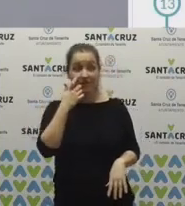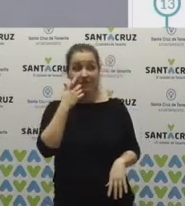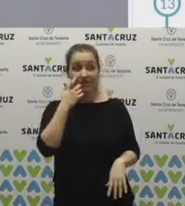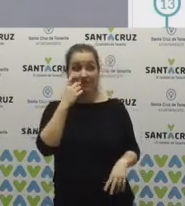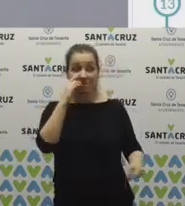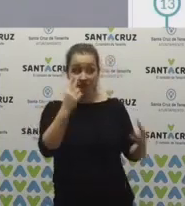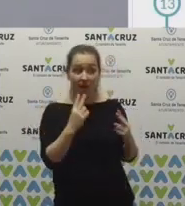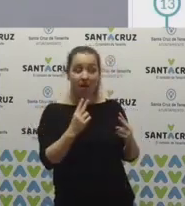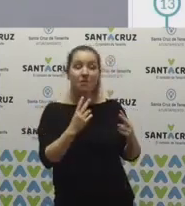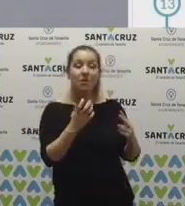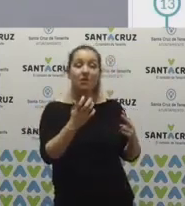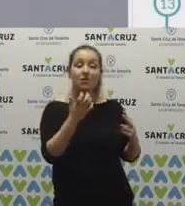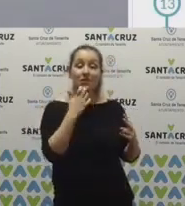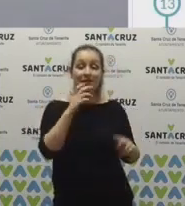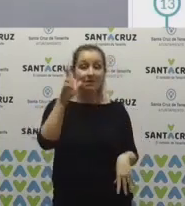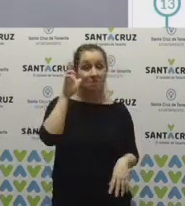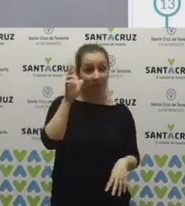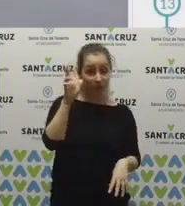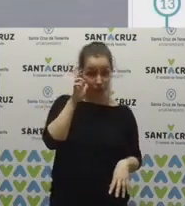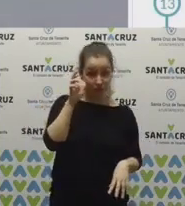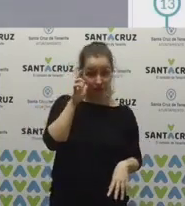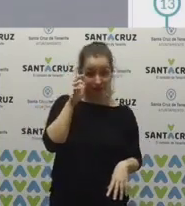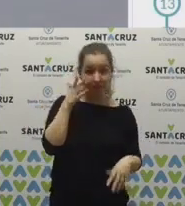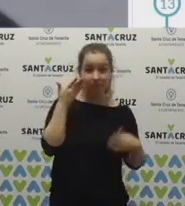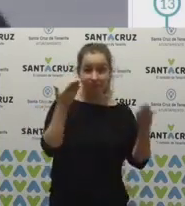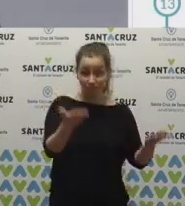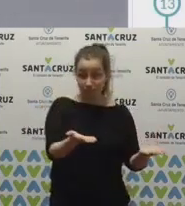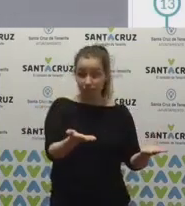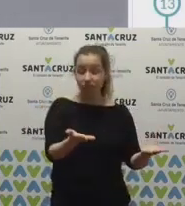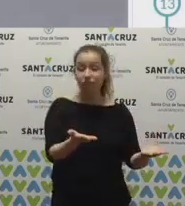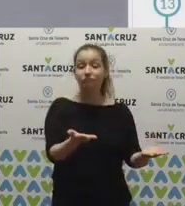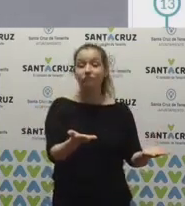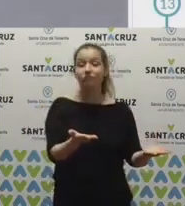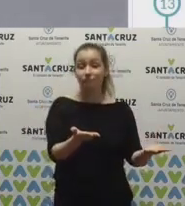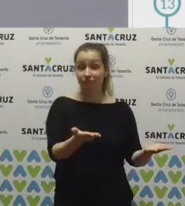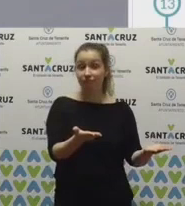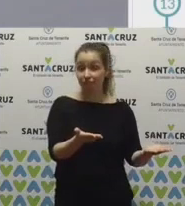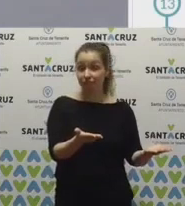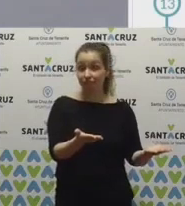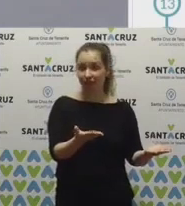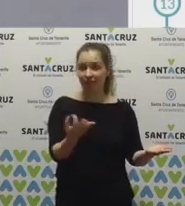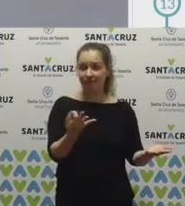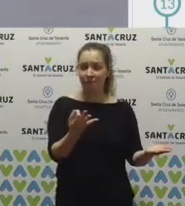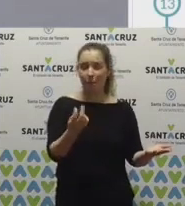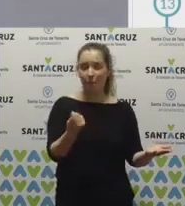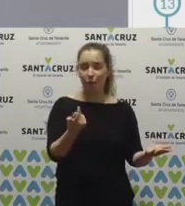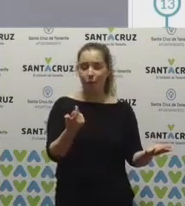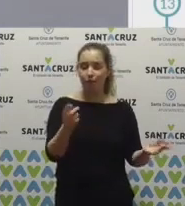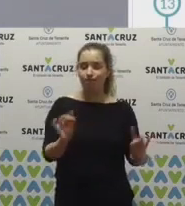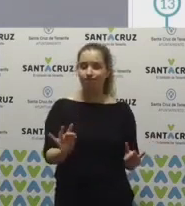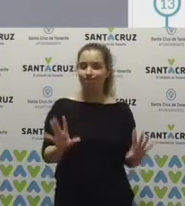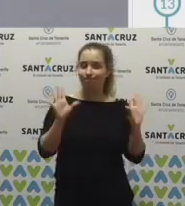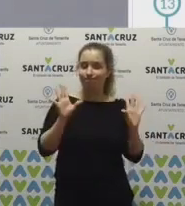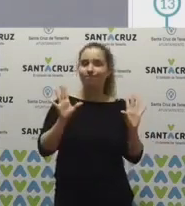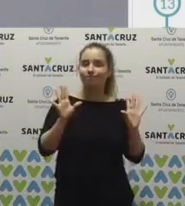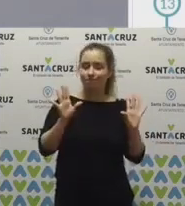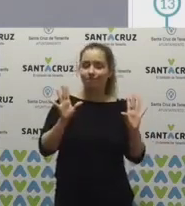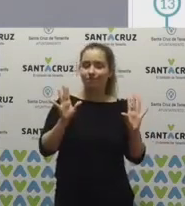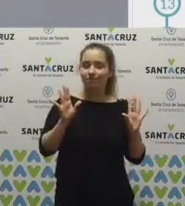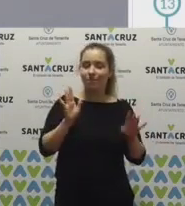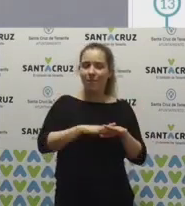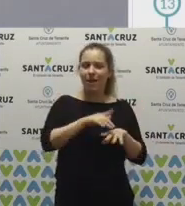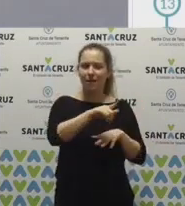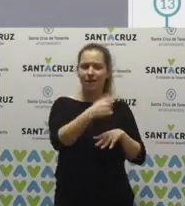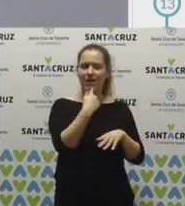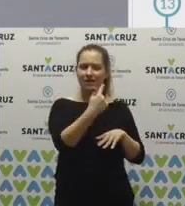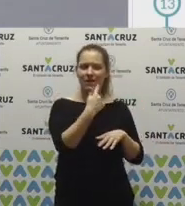escuchando la verdad que hay que tener en la piel un poco fina para usted hablar de que tiene una emoción desde